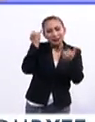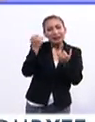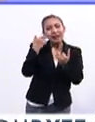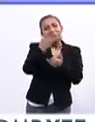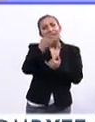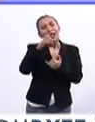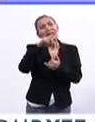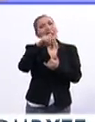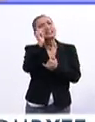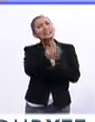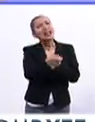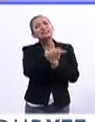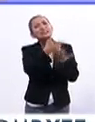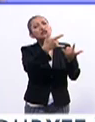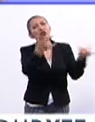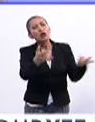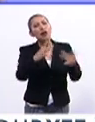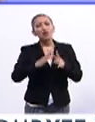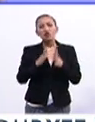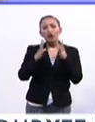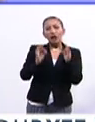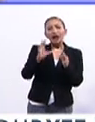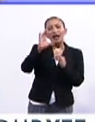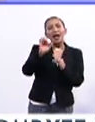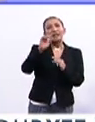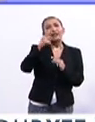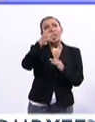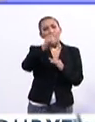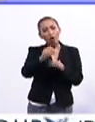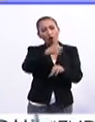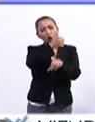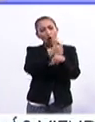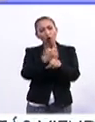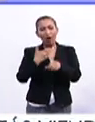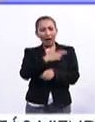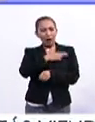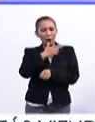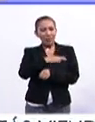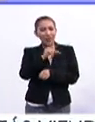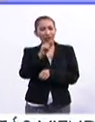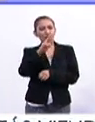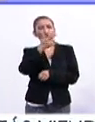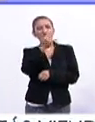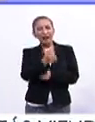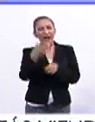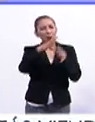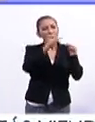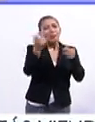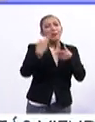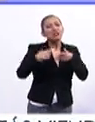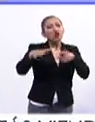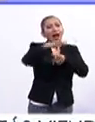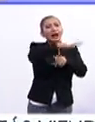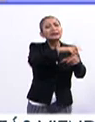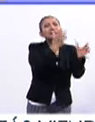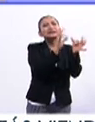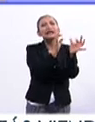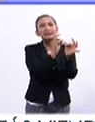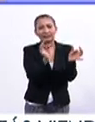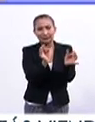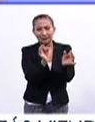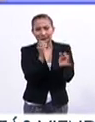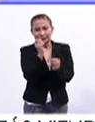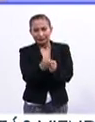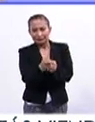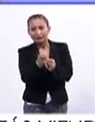líneas la fundación de cartago el héroe troyano meter un poco a la gente en contexto y después